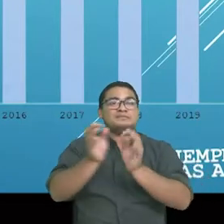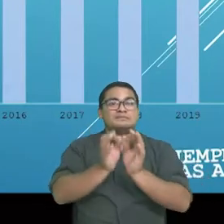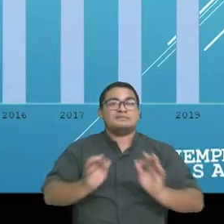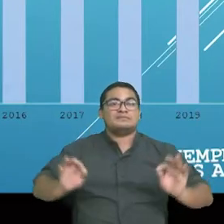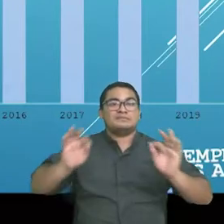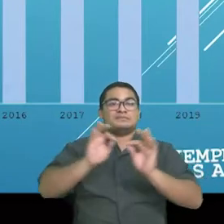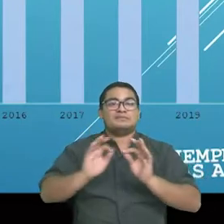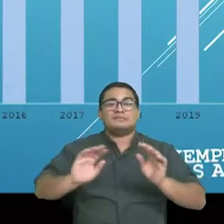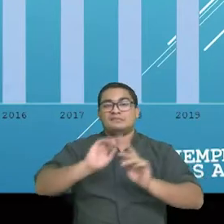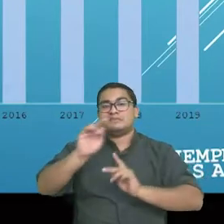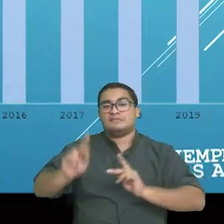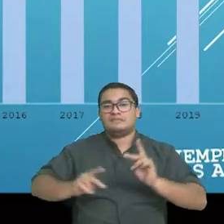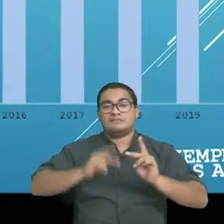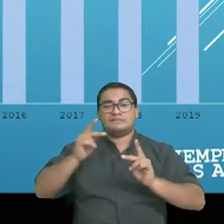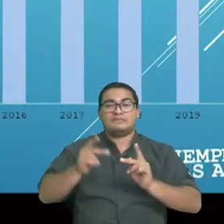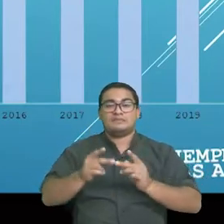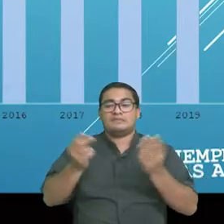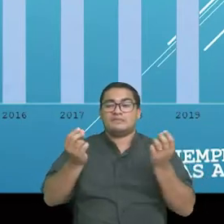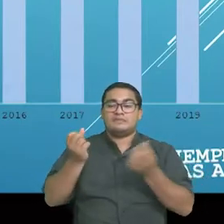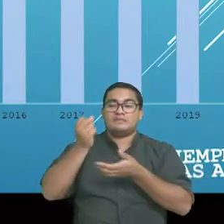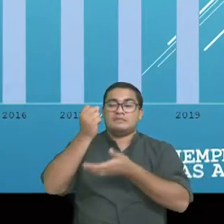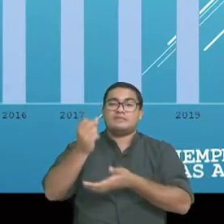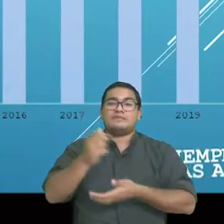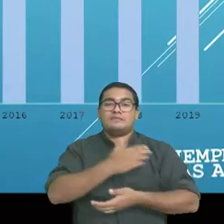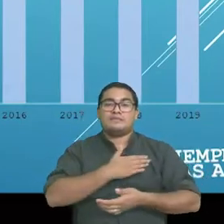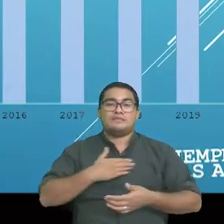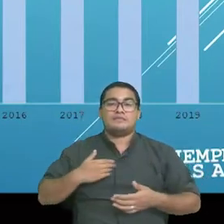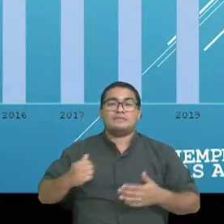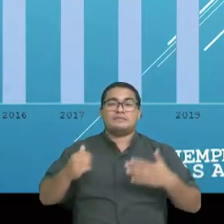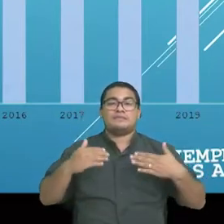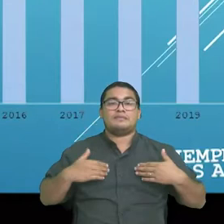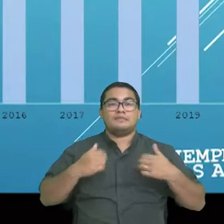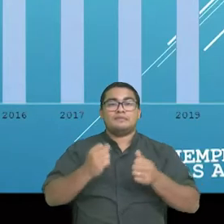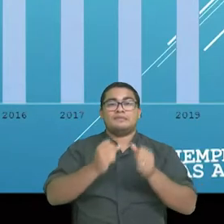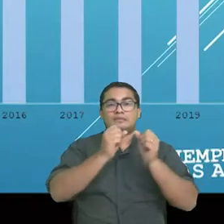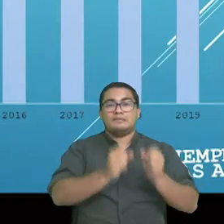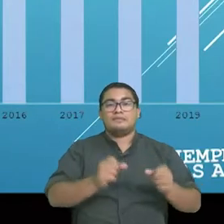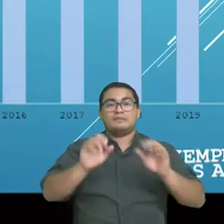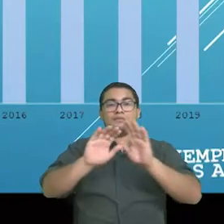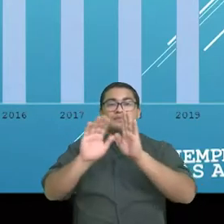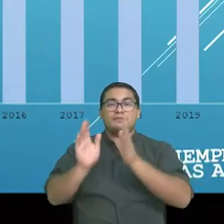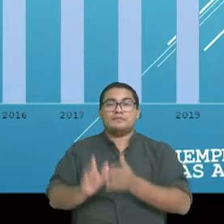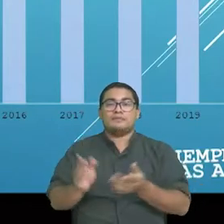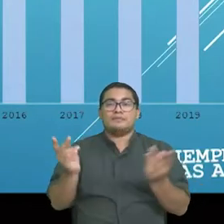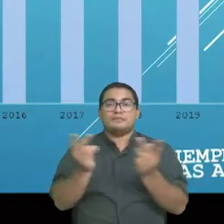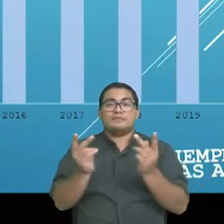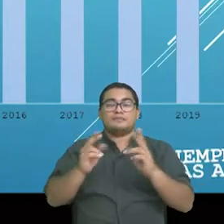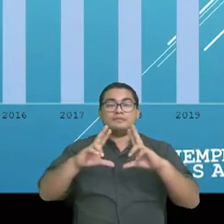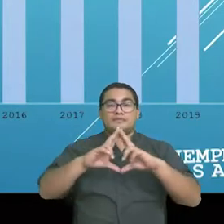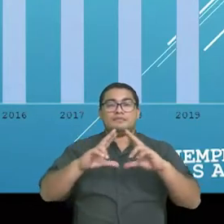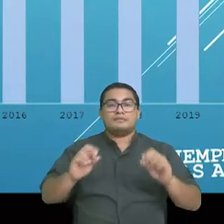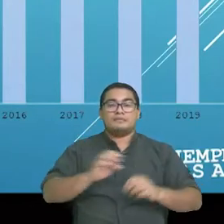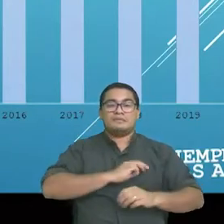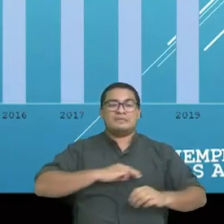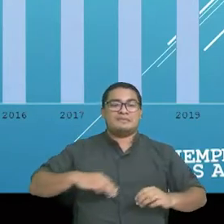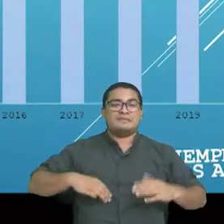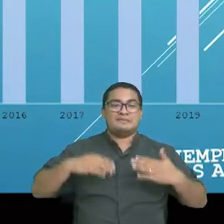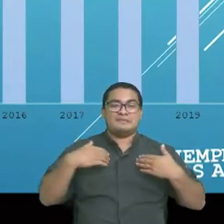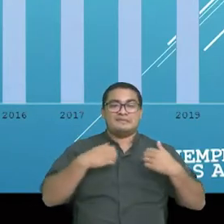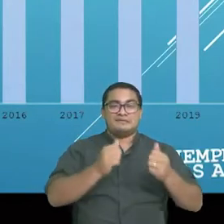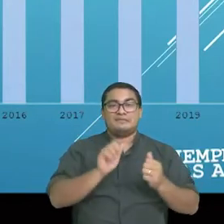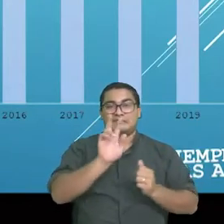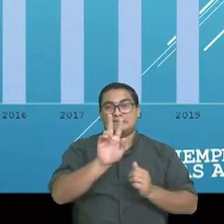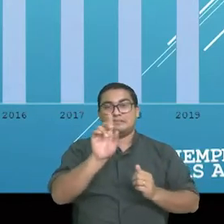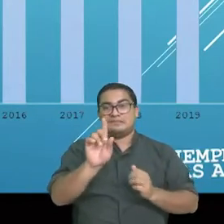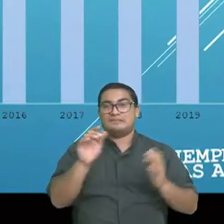dado en inversión para darle mejor salud a las y los nicaragüenses. Pero además, encontramos un MINSA con apenas 21.000 trabajadores